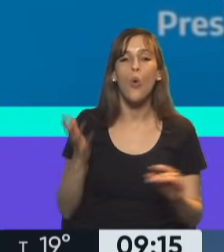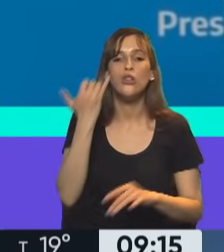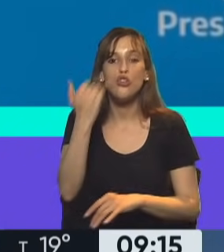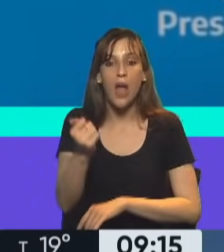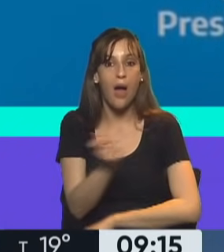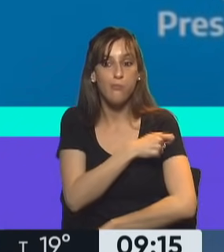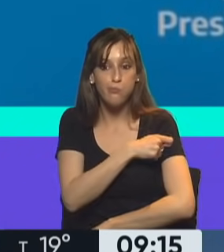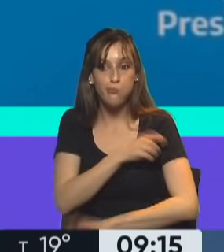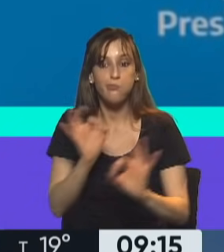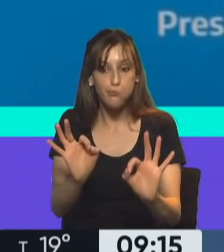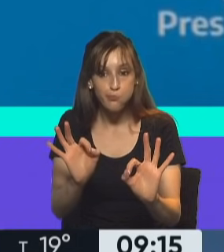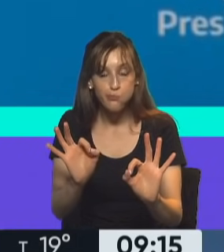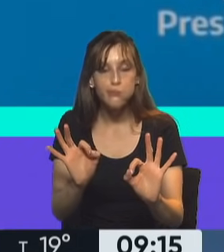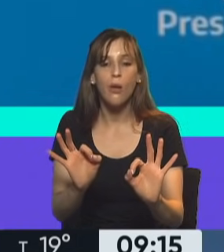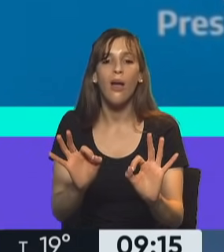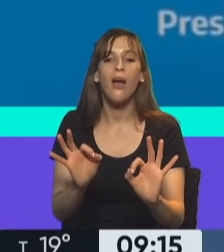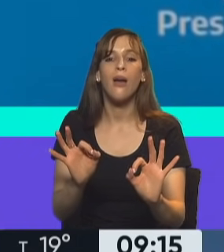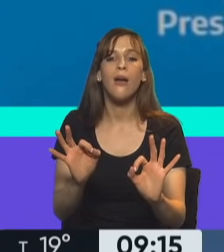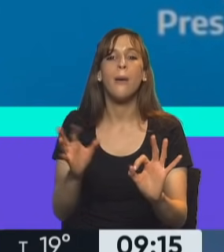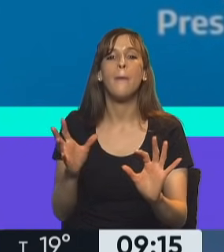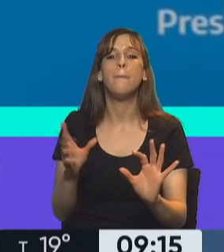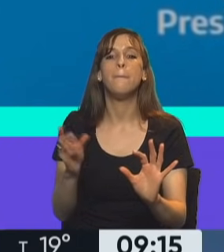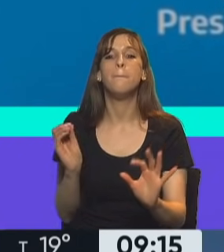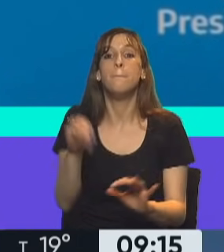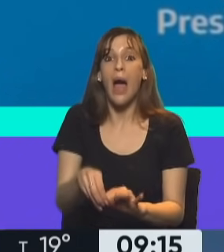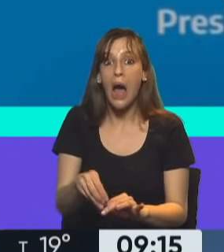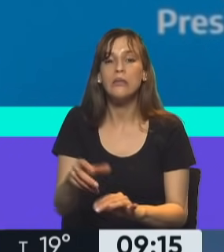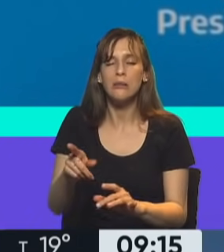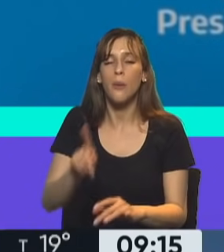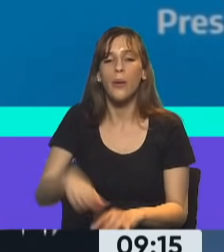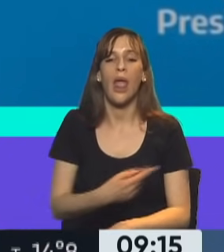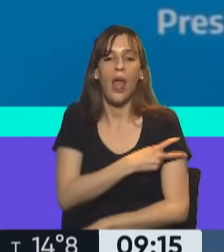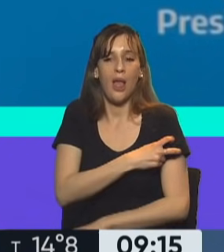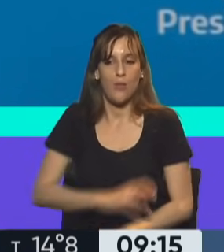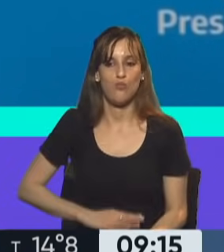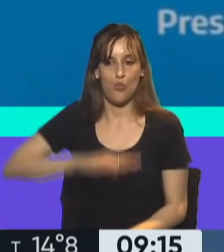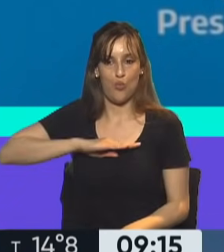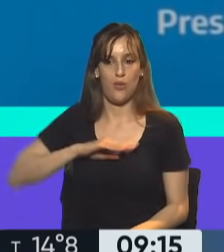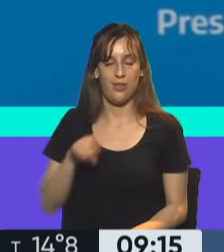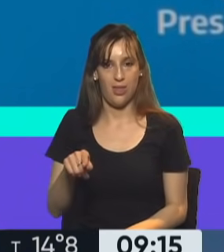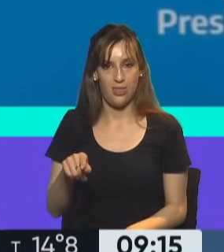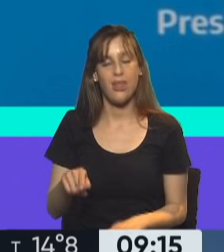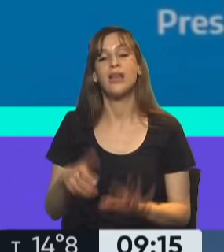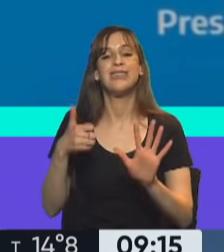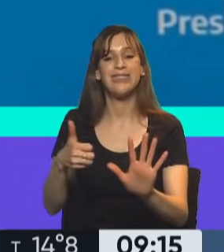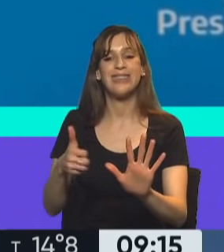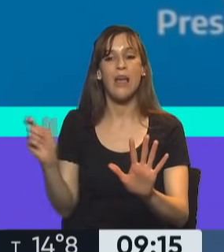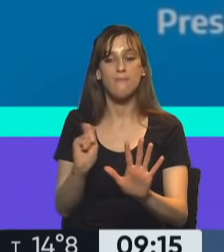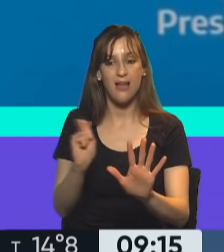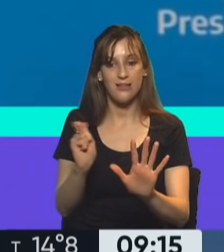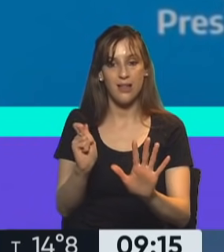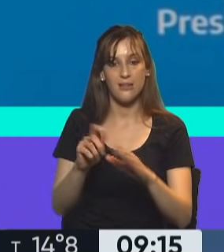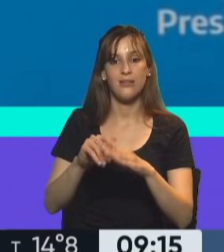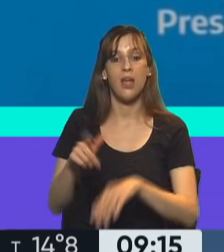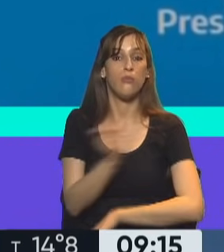recomendado, lo que hace es justamente reforzar la inmunidad en forma periódica, y eso generalmente es al menos 6 meses después de